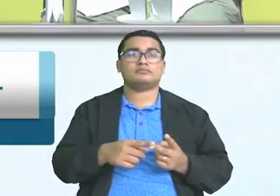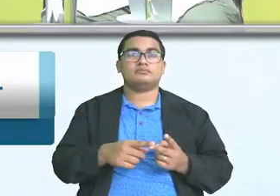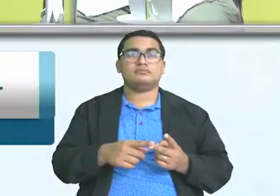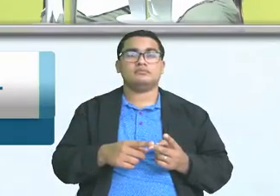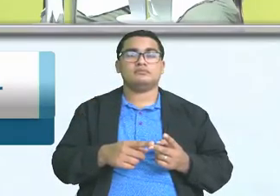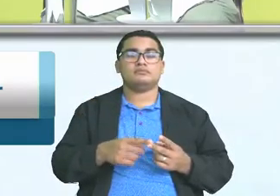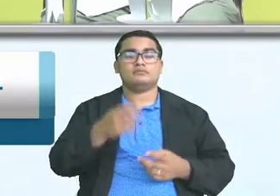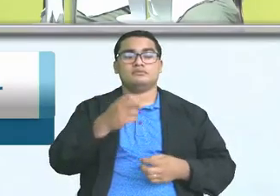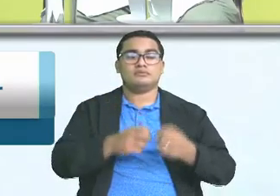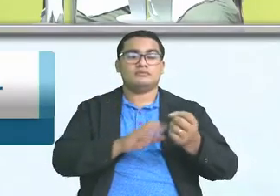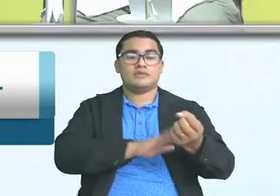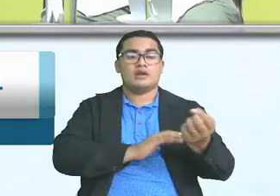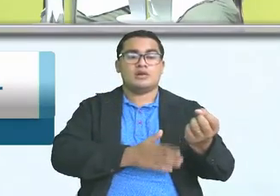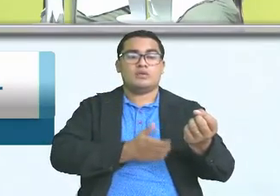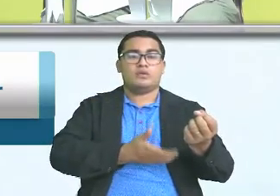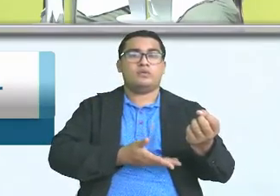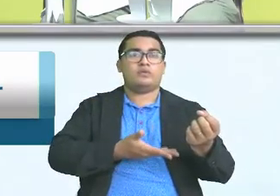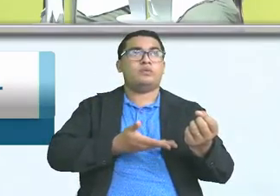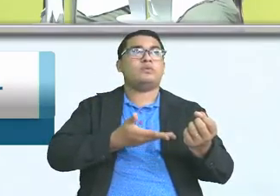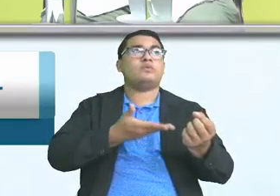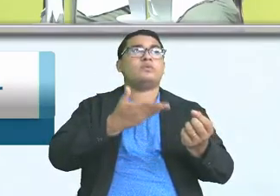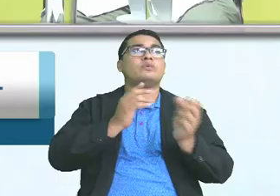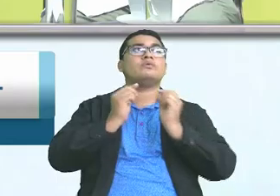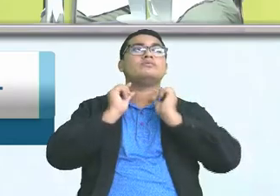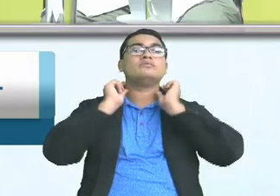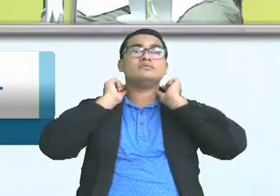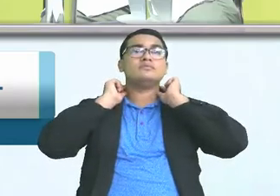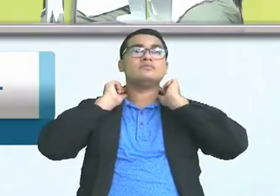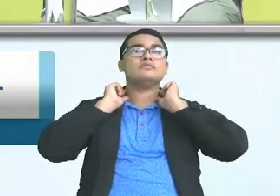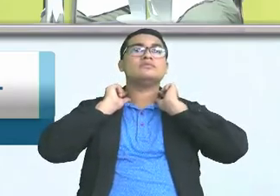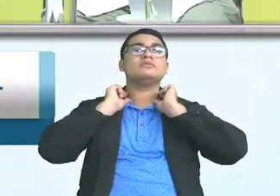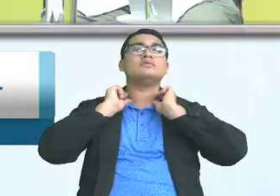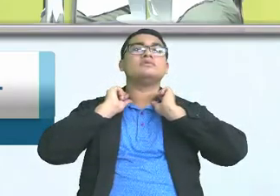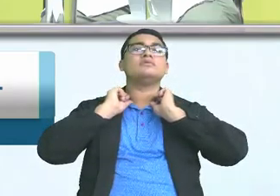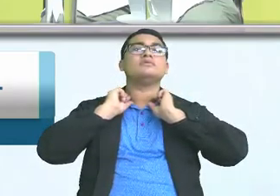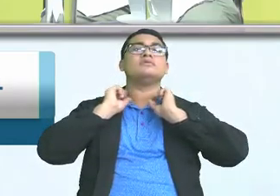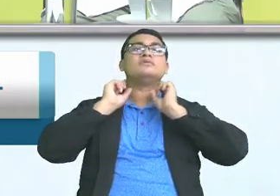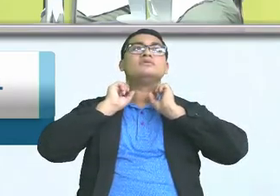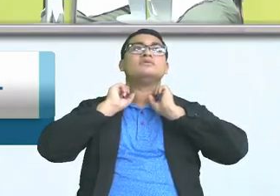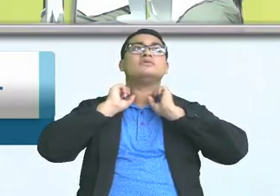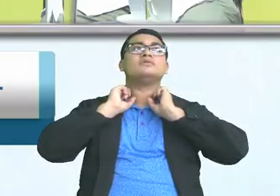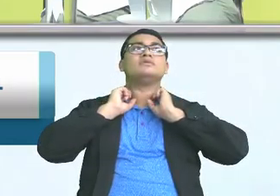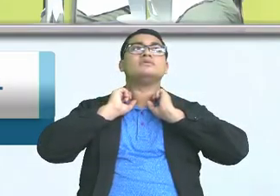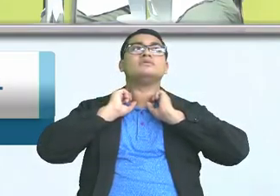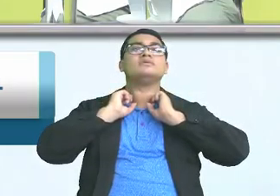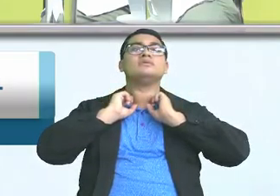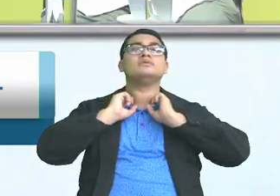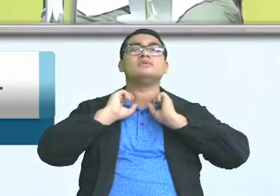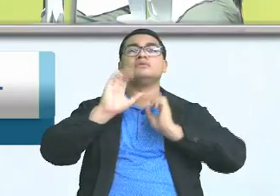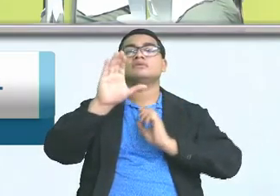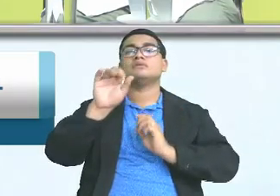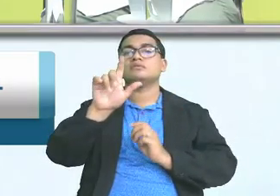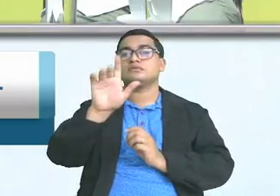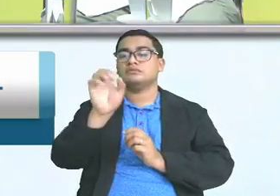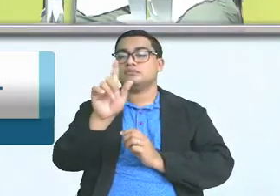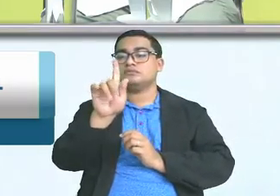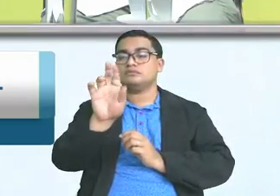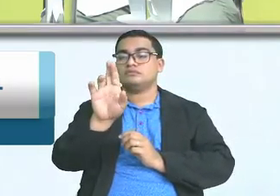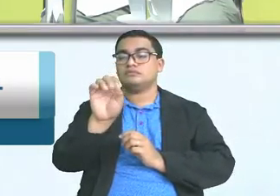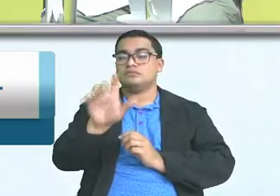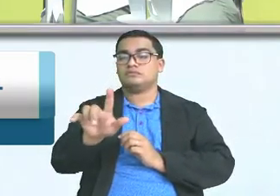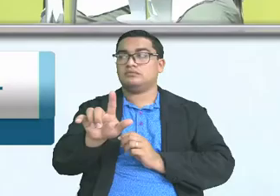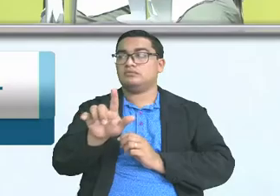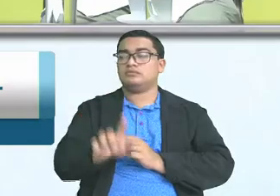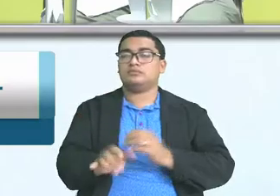va dañando la arteria del cuello y favorece la aparición de las famosas placas de ateroma o de colesterol. Esas